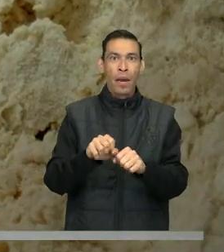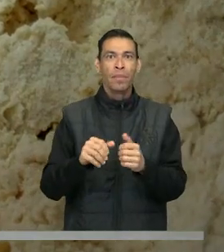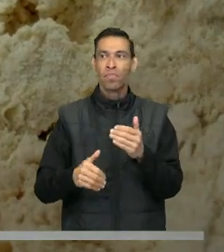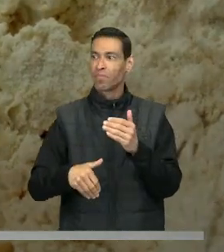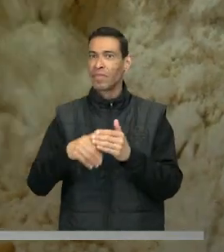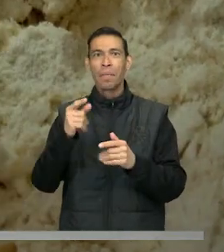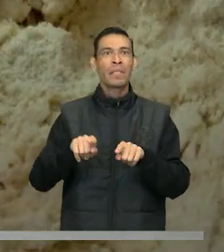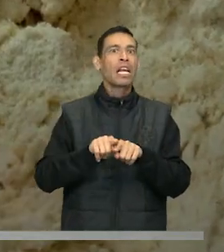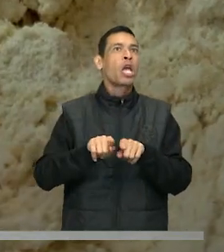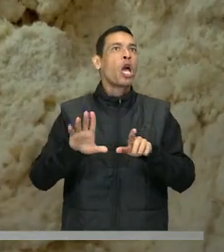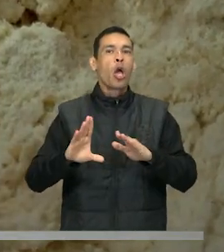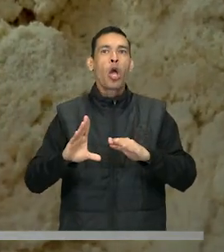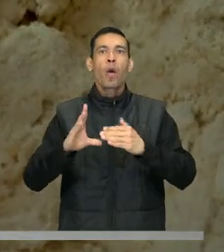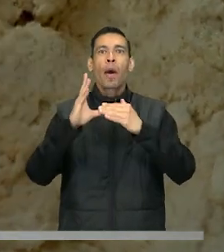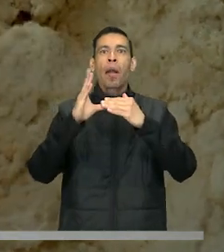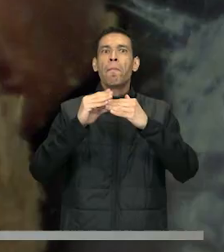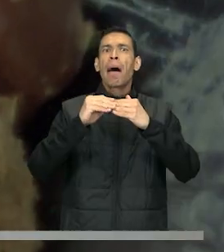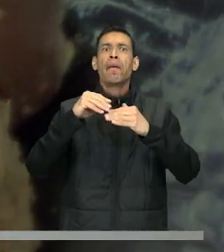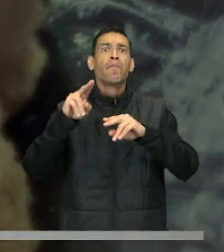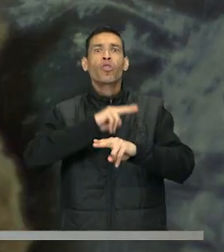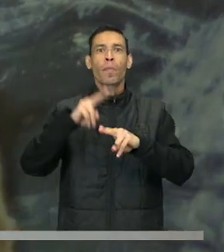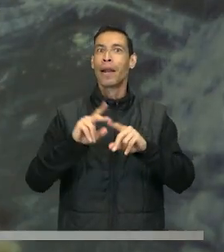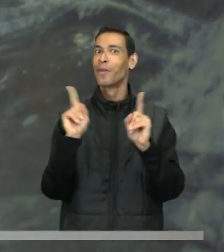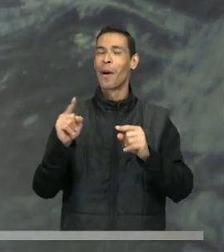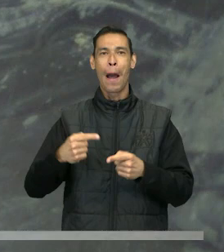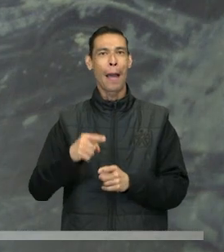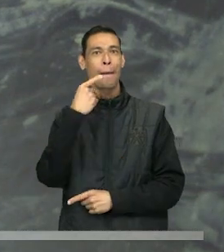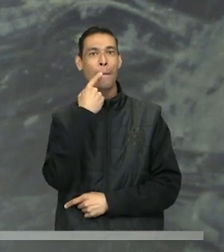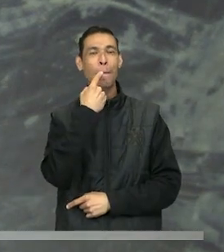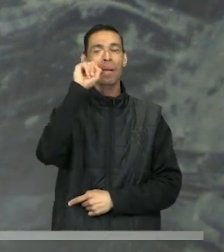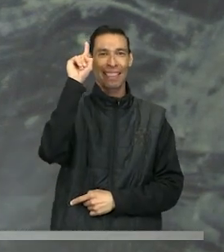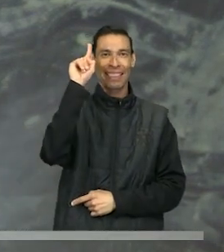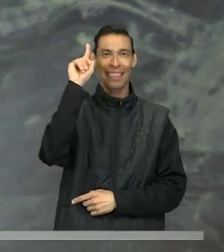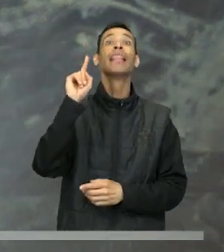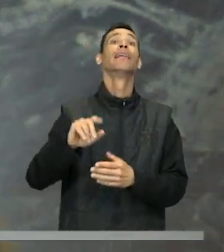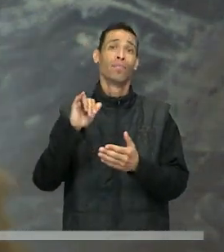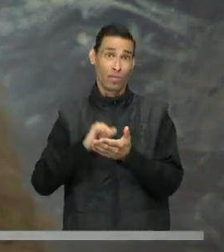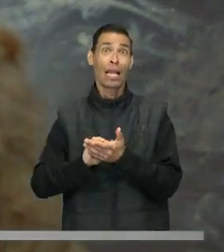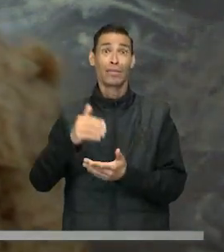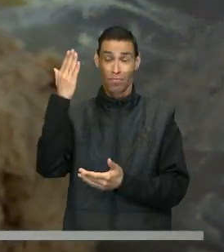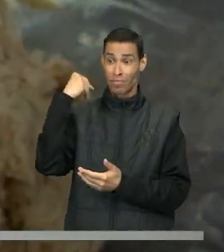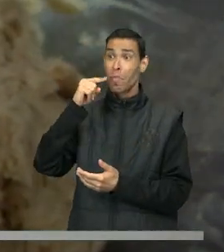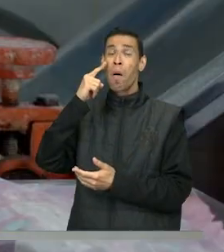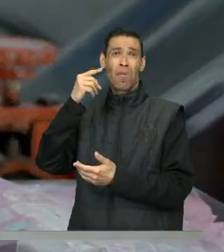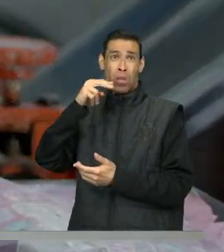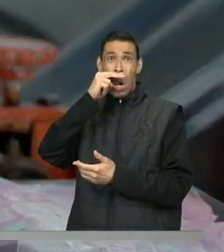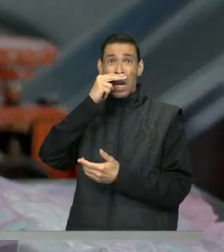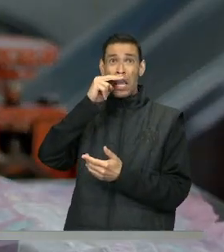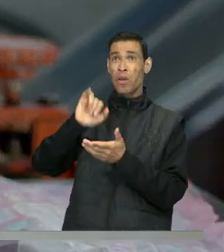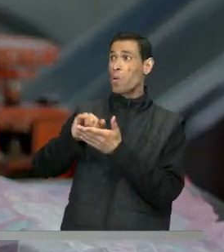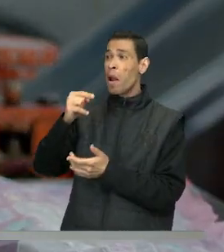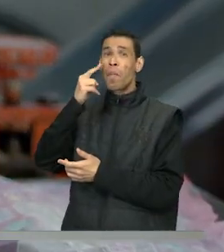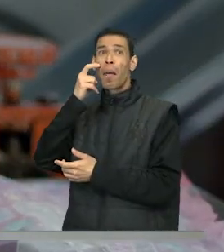la panificación que se generaliza, ¿sí? Cuando uno ha quedado huérfano muy pequeño, entonces le toca afrontar lo que es la